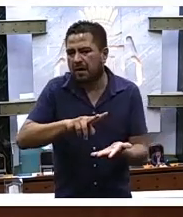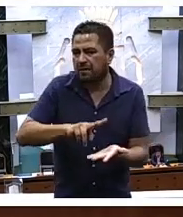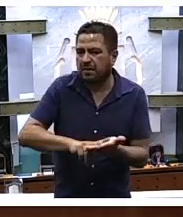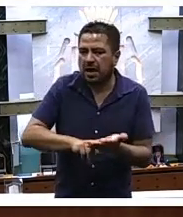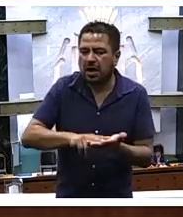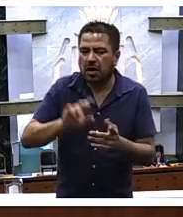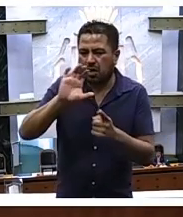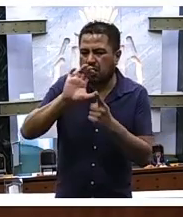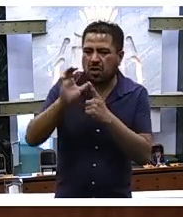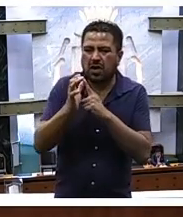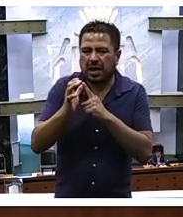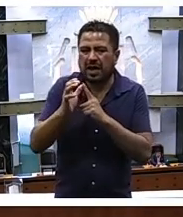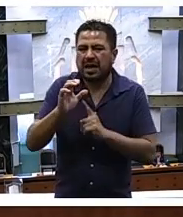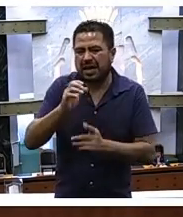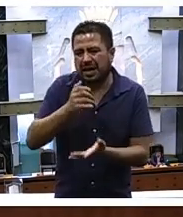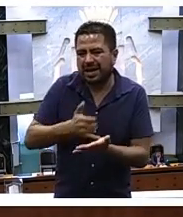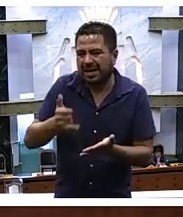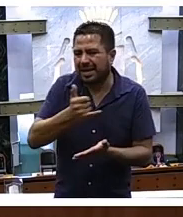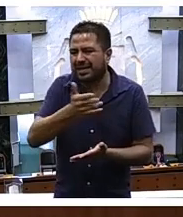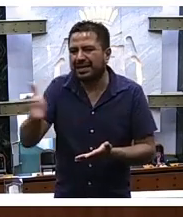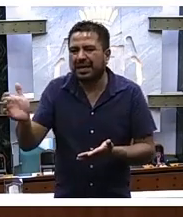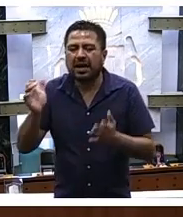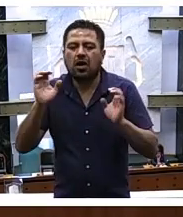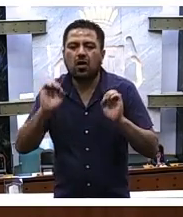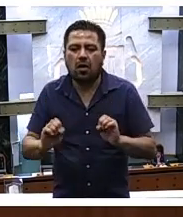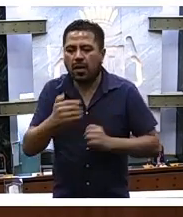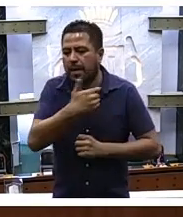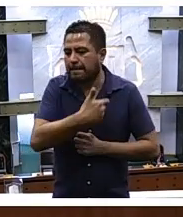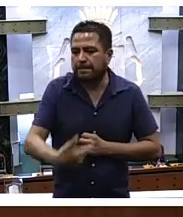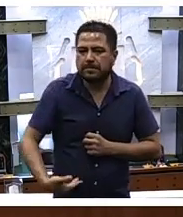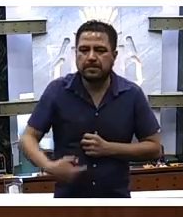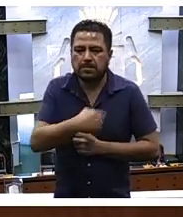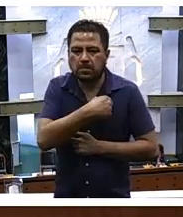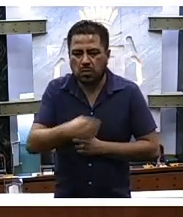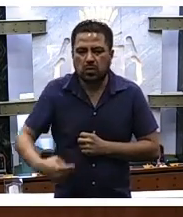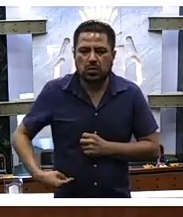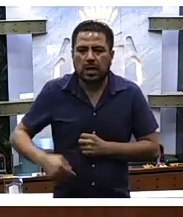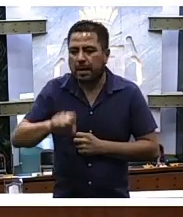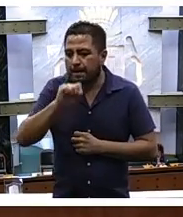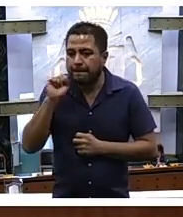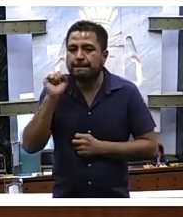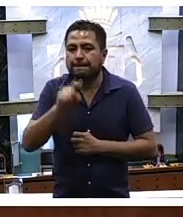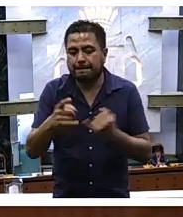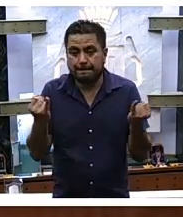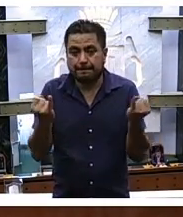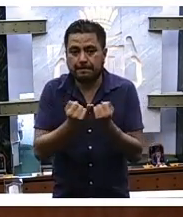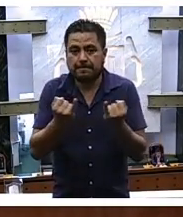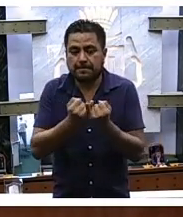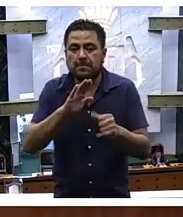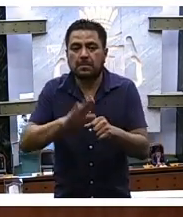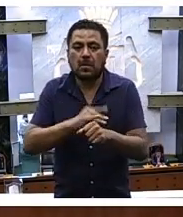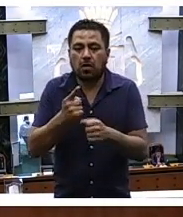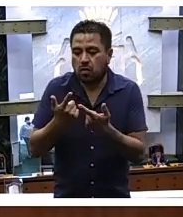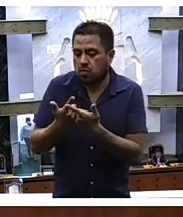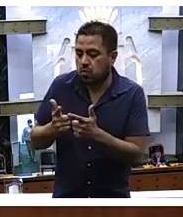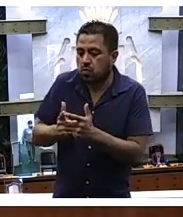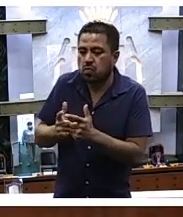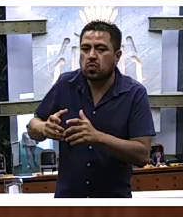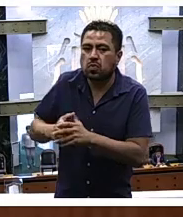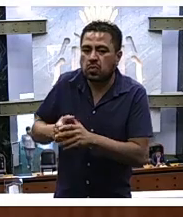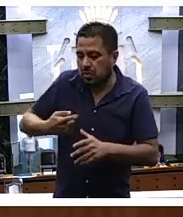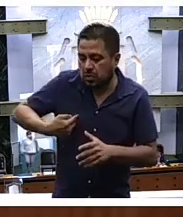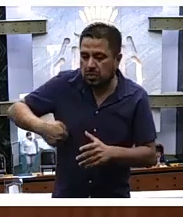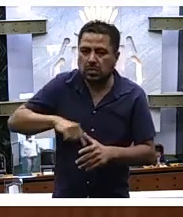del comisariado ejidal, comisario o del presidente municipal a la misma, pero por el gremio que a